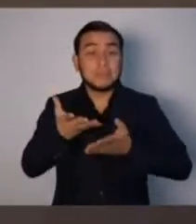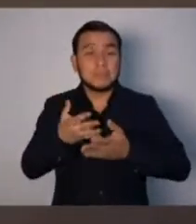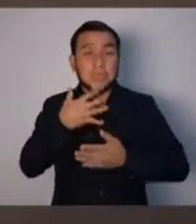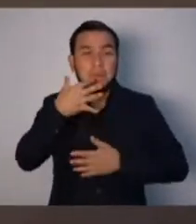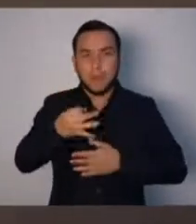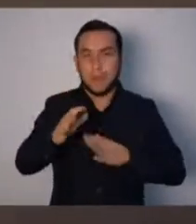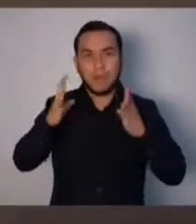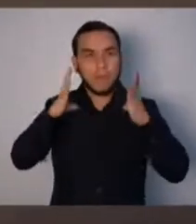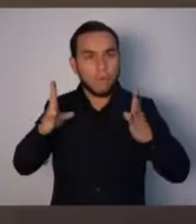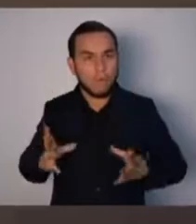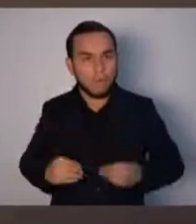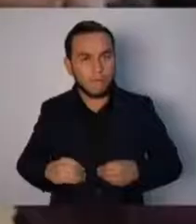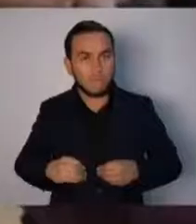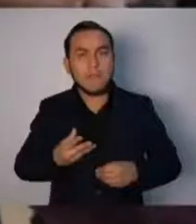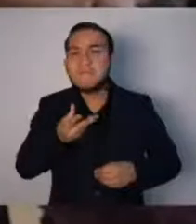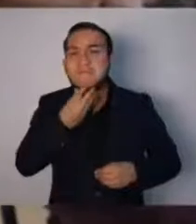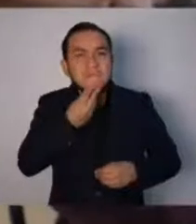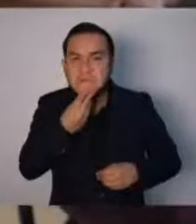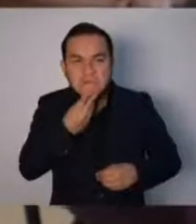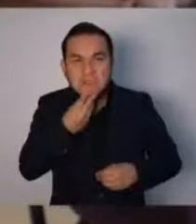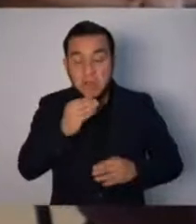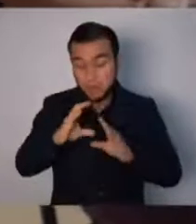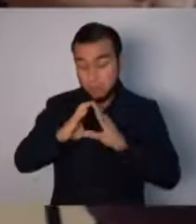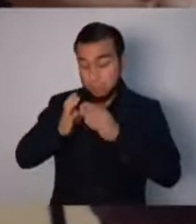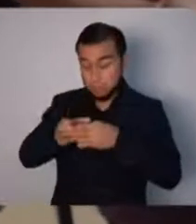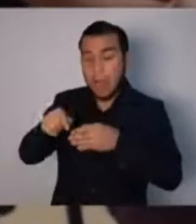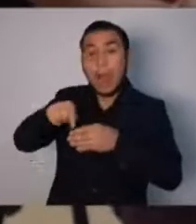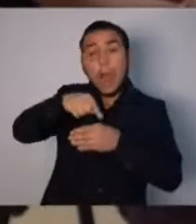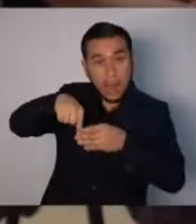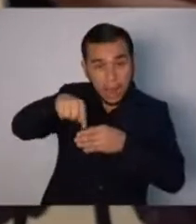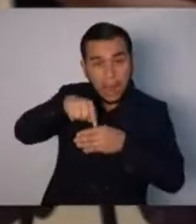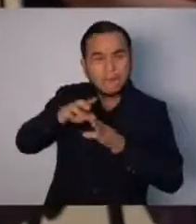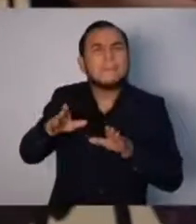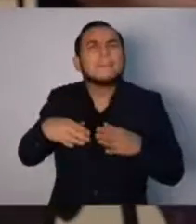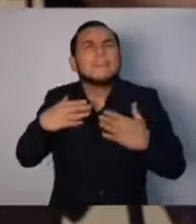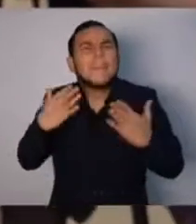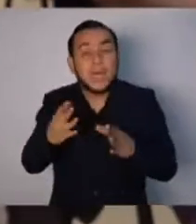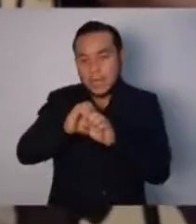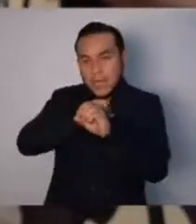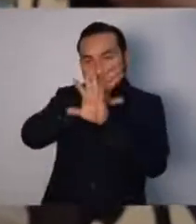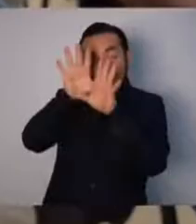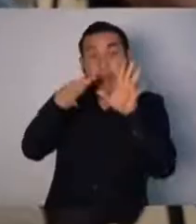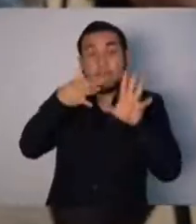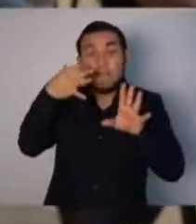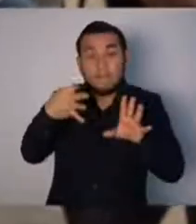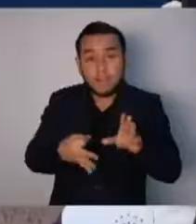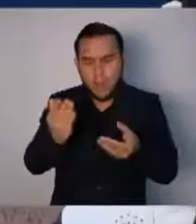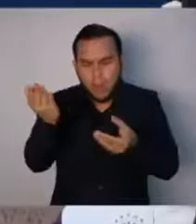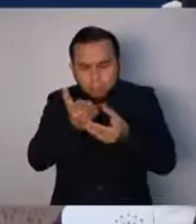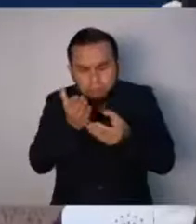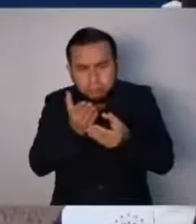gobierno de salvador sánchez cerén se creó una comisión para esclarecer la verdad y los archivos militares